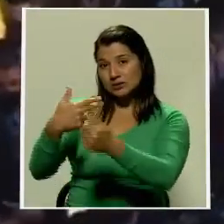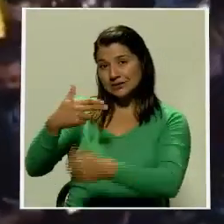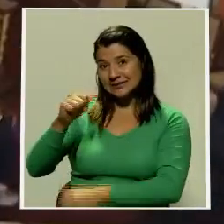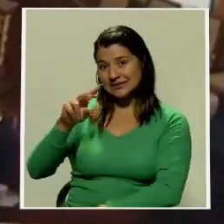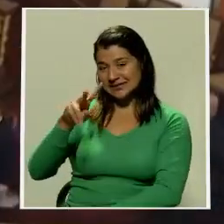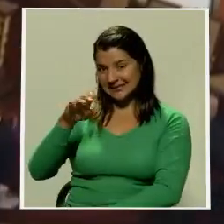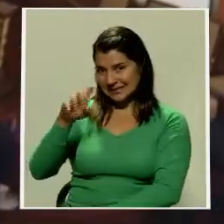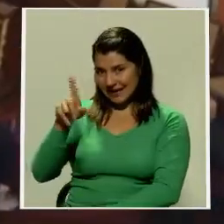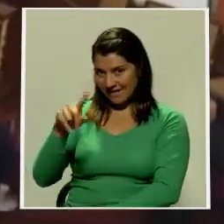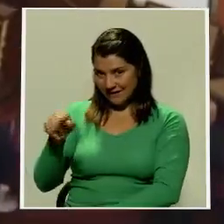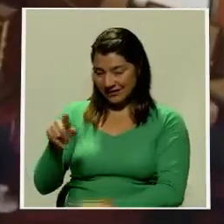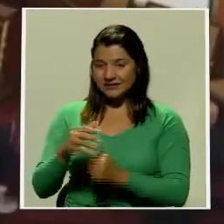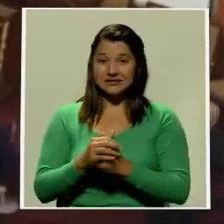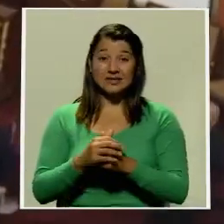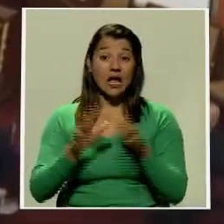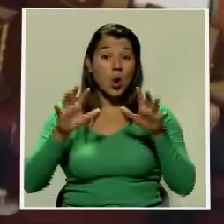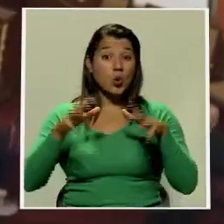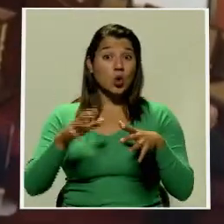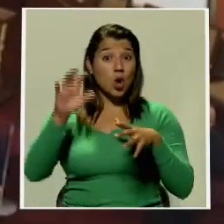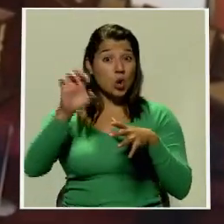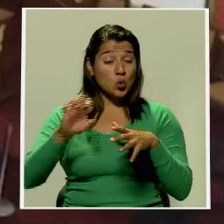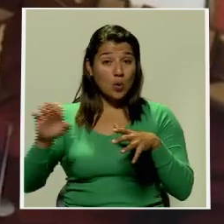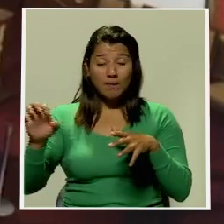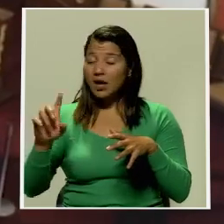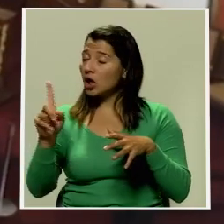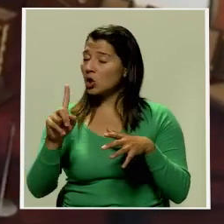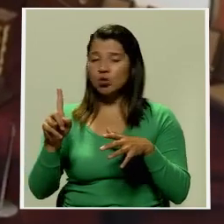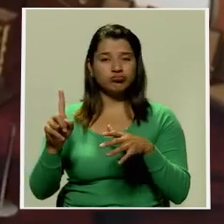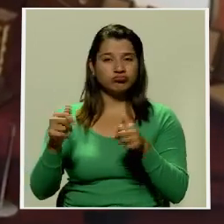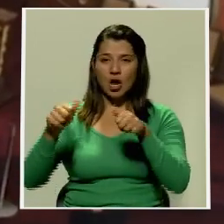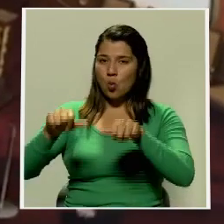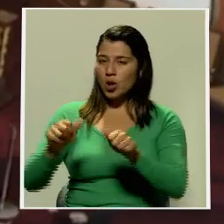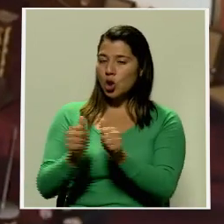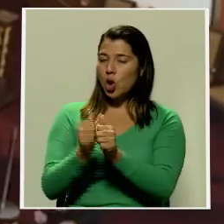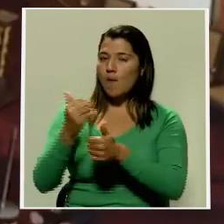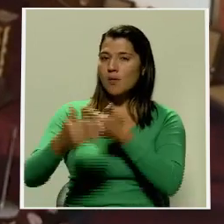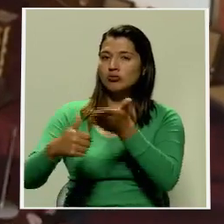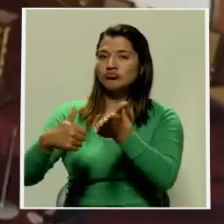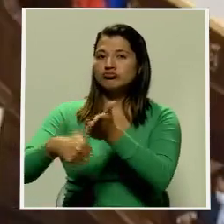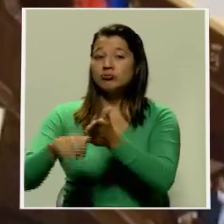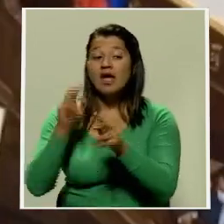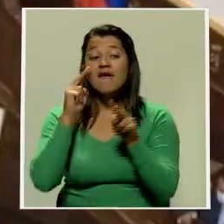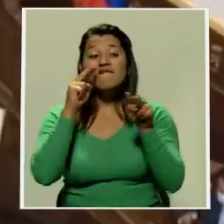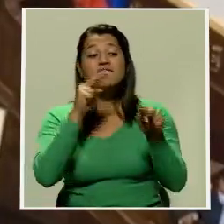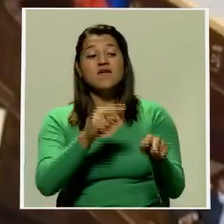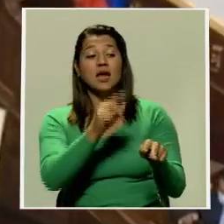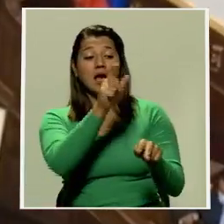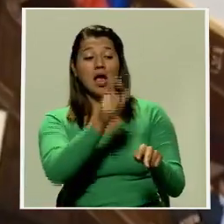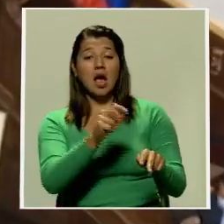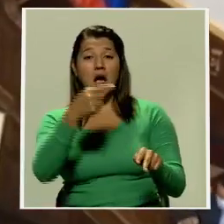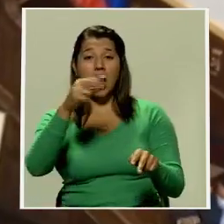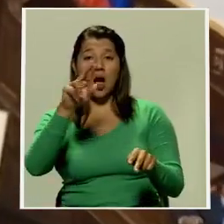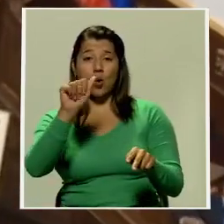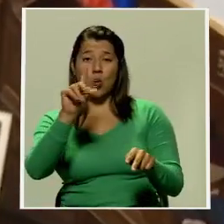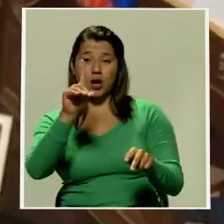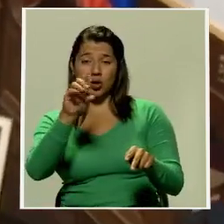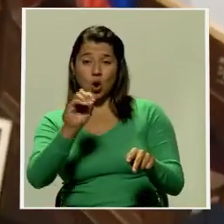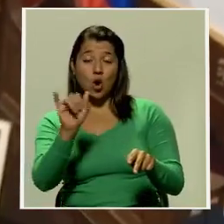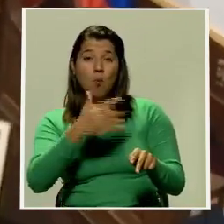Unión Europea, tampoco reconocen al nuevo Parlamento y consideran a Guaidó como presidente encargado de Venezuela.